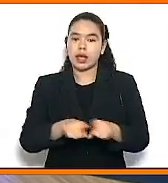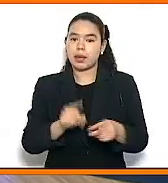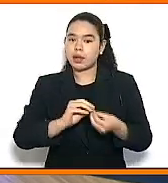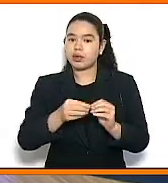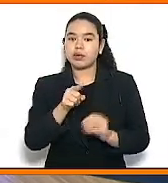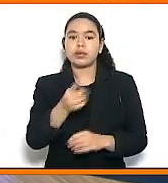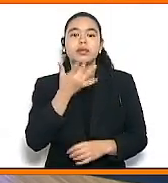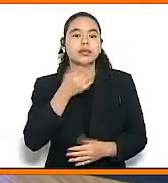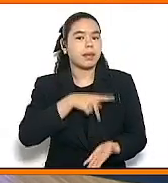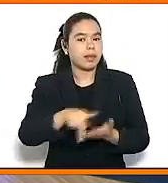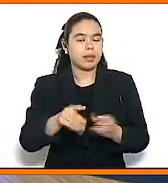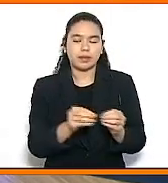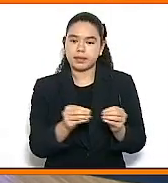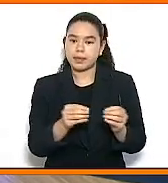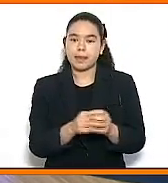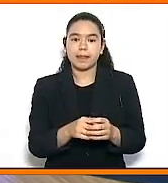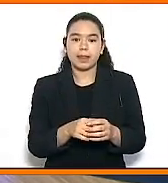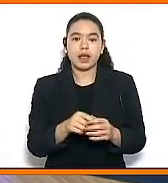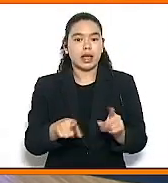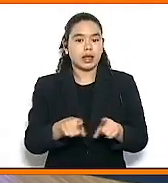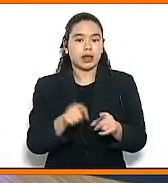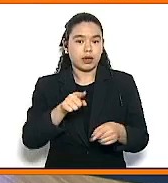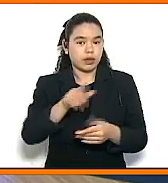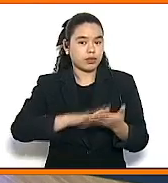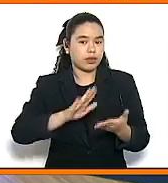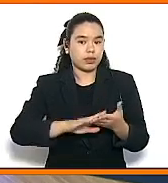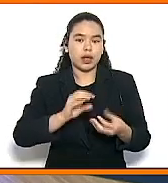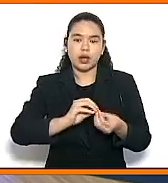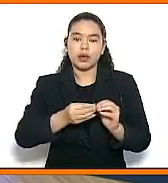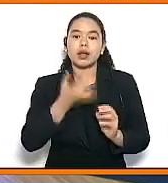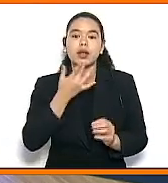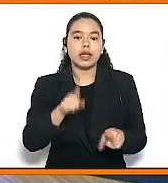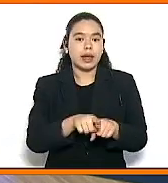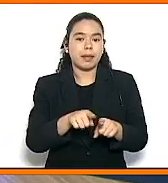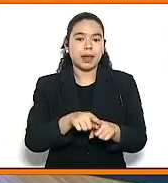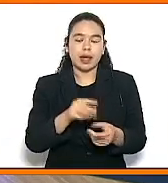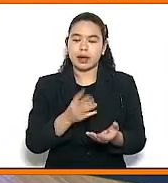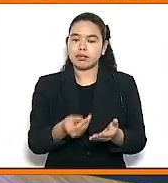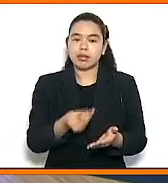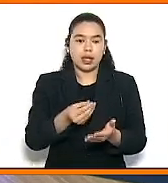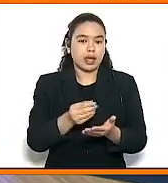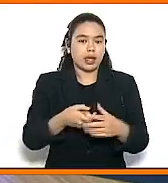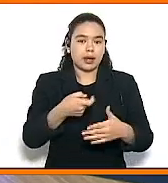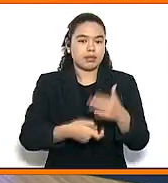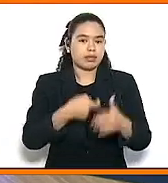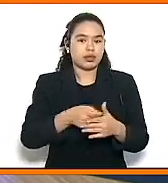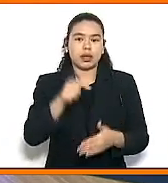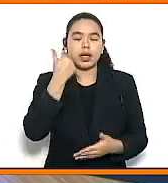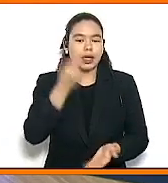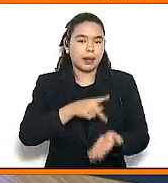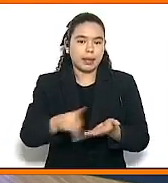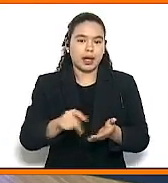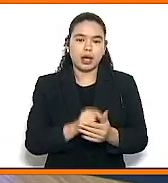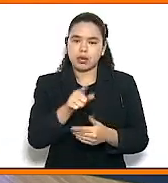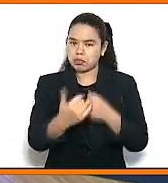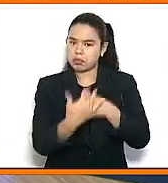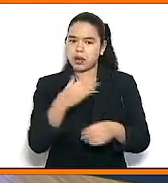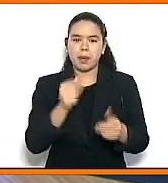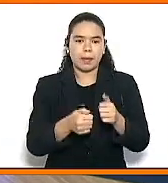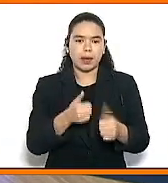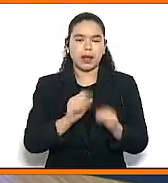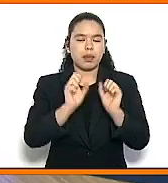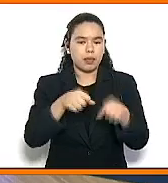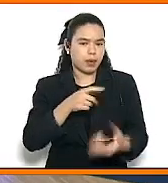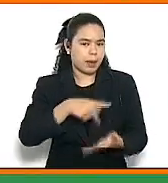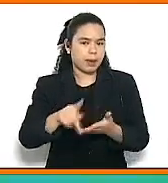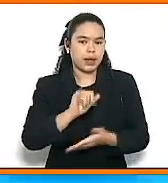que quieres pagar más el monto, el número que quieres comprar más el monto que quieres pagar, y vas a recibir un mensaje de confirmación y puedes pagar por Tigo Money.